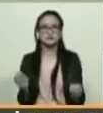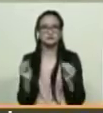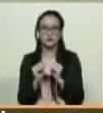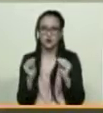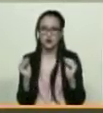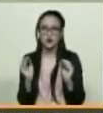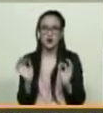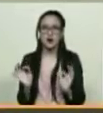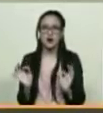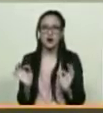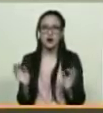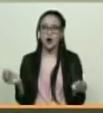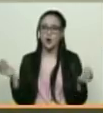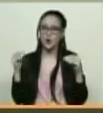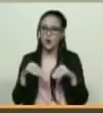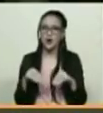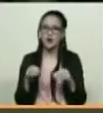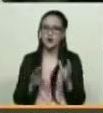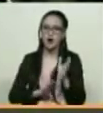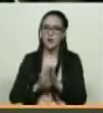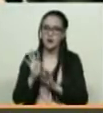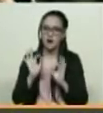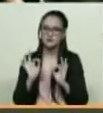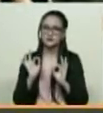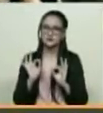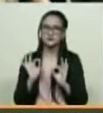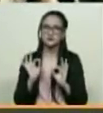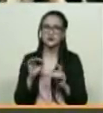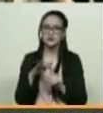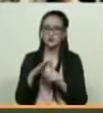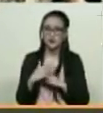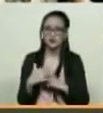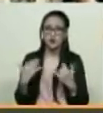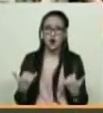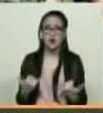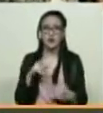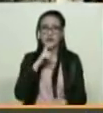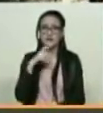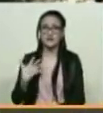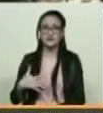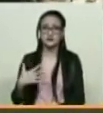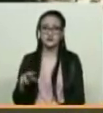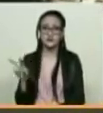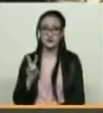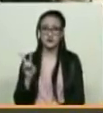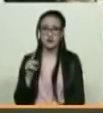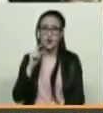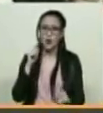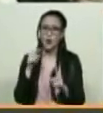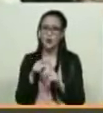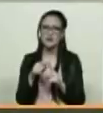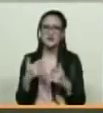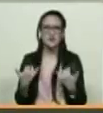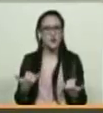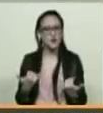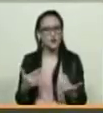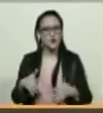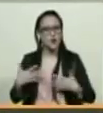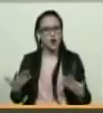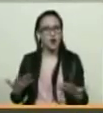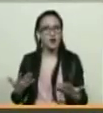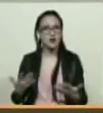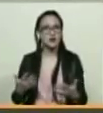llegar a acuerdos que generen avances efectivos en la situación actual de Venezuela. Los objetivos del presente acuerdo son